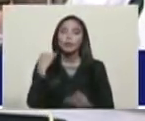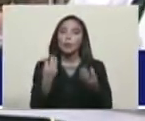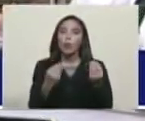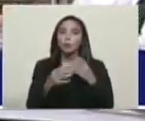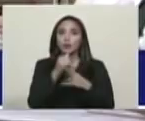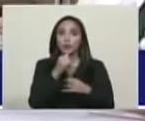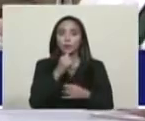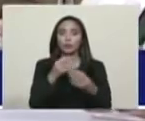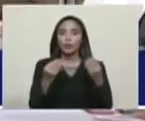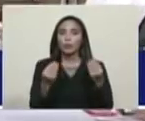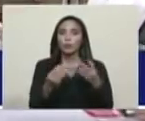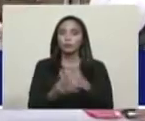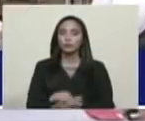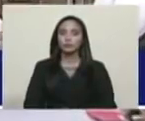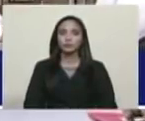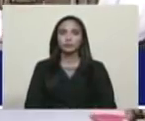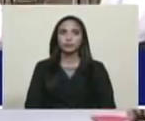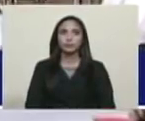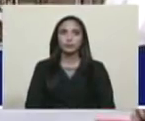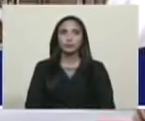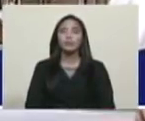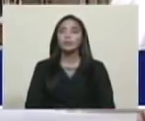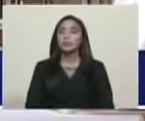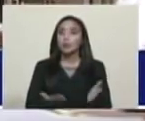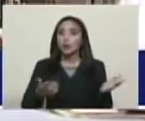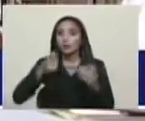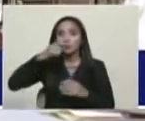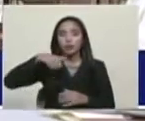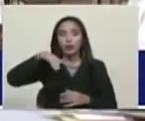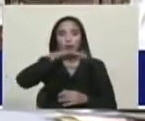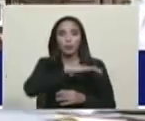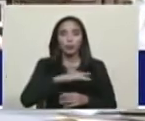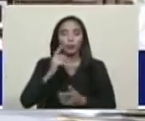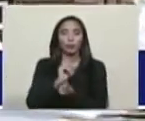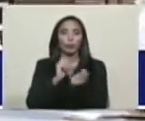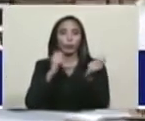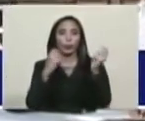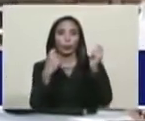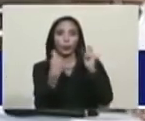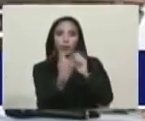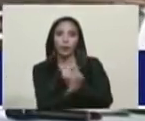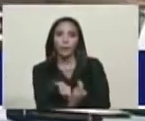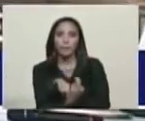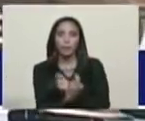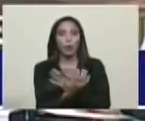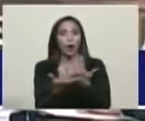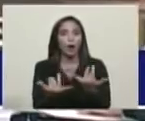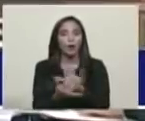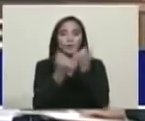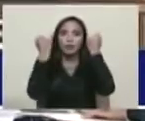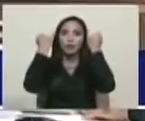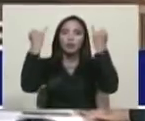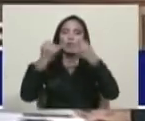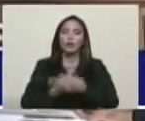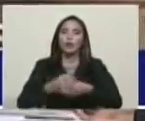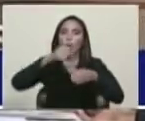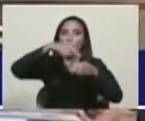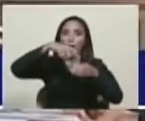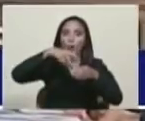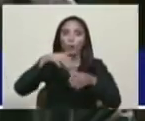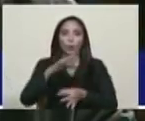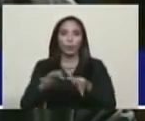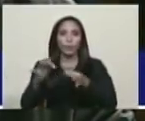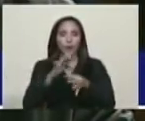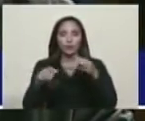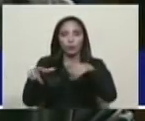Extraordinarias. Ya nuestro pueblo comienza a volcarse al ahorro en certificados de